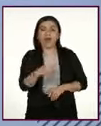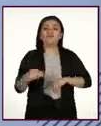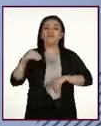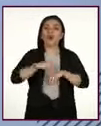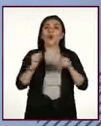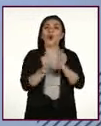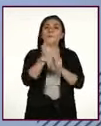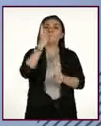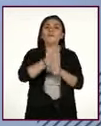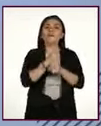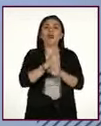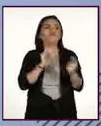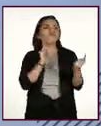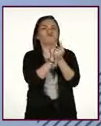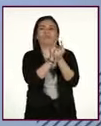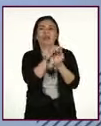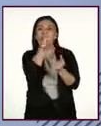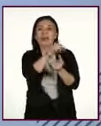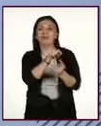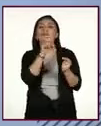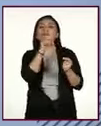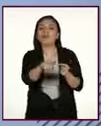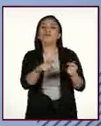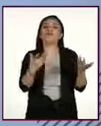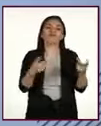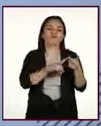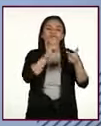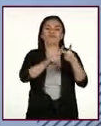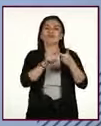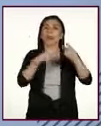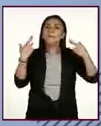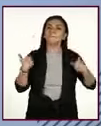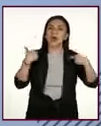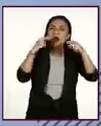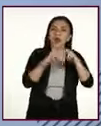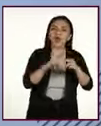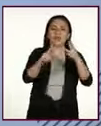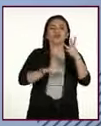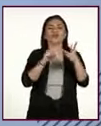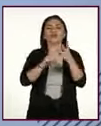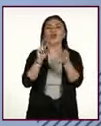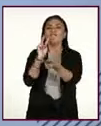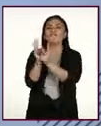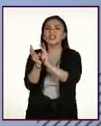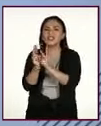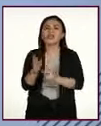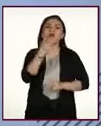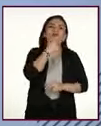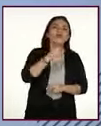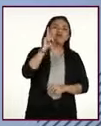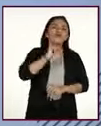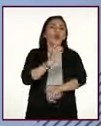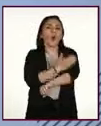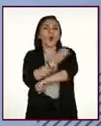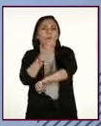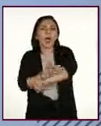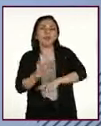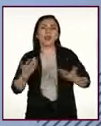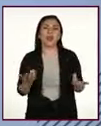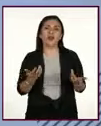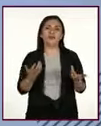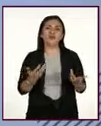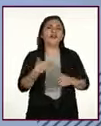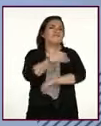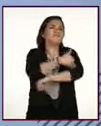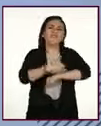primera interacción, ¿no? Y que también van los maestros, los vecinos, las vecinas, las compañeras, y